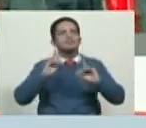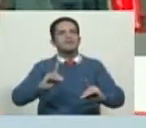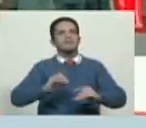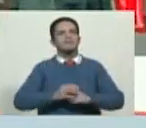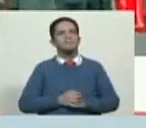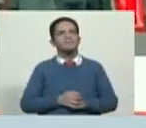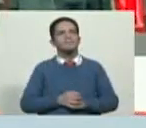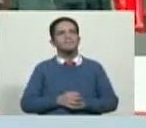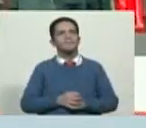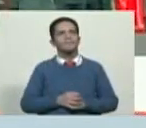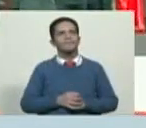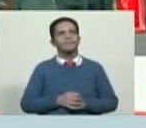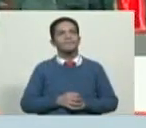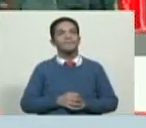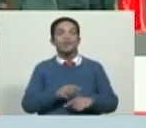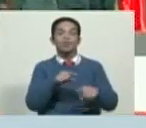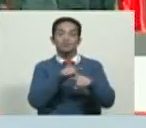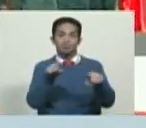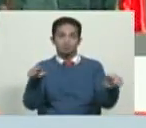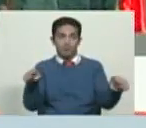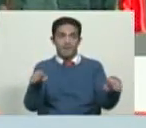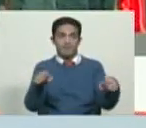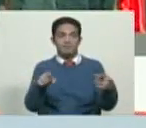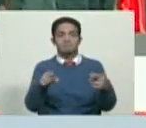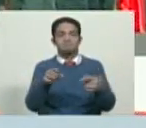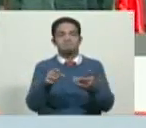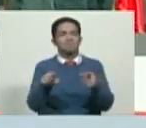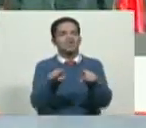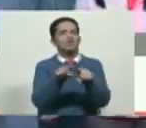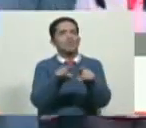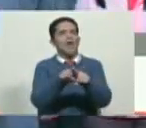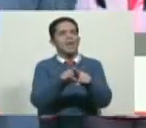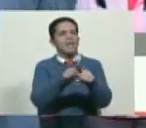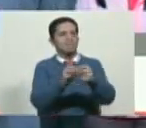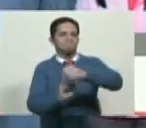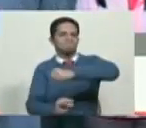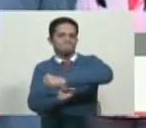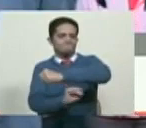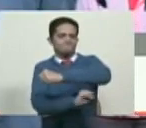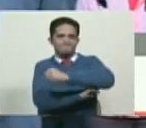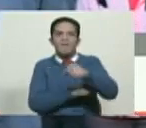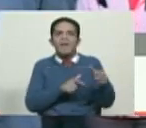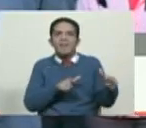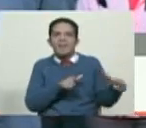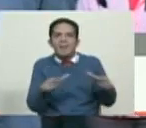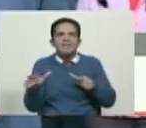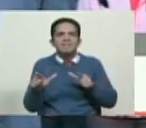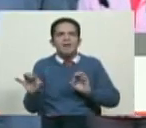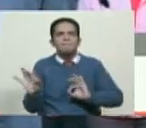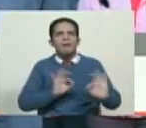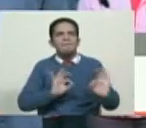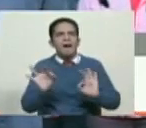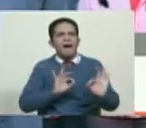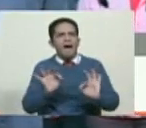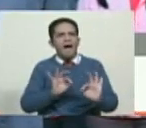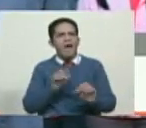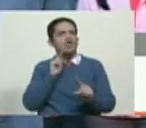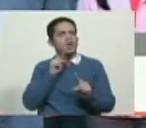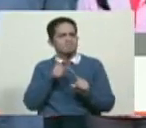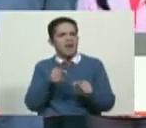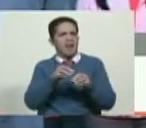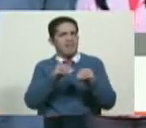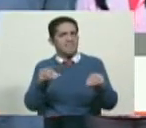Y la Fuerza Armada como columna vertebral de la patria, lista y preparada para garantizar que nuestro